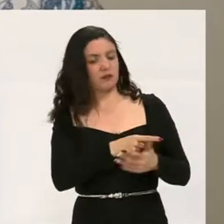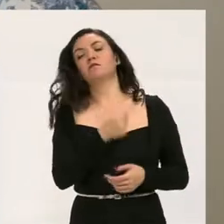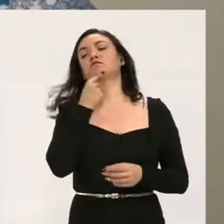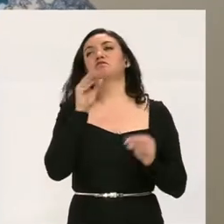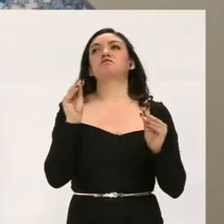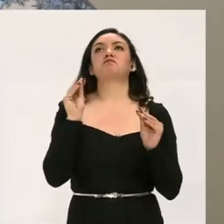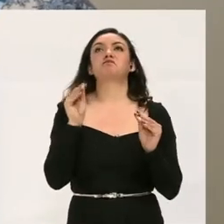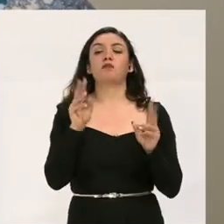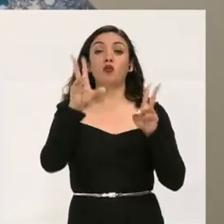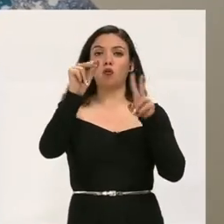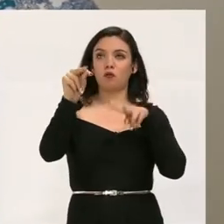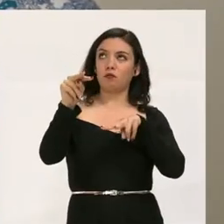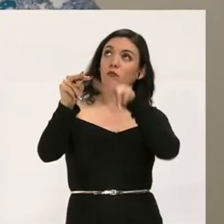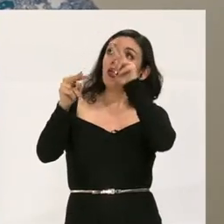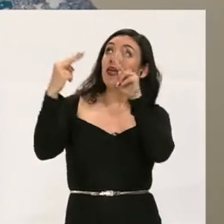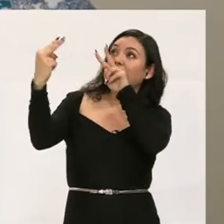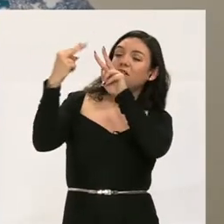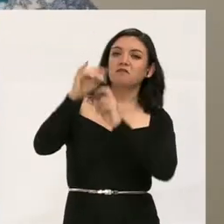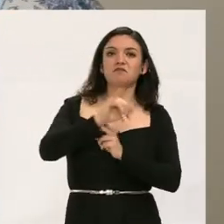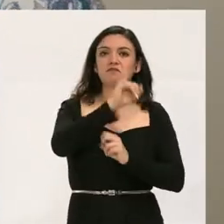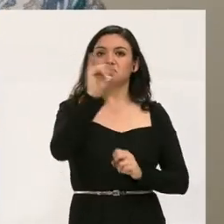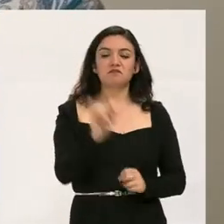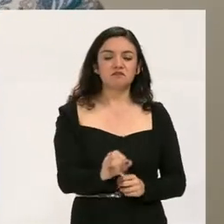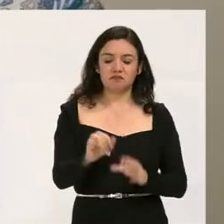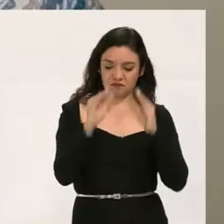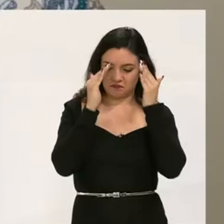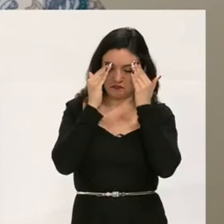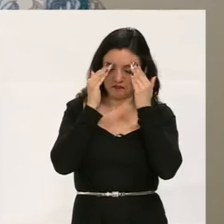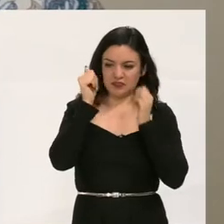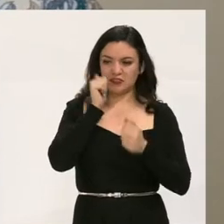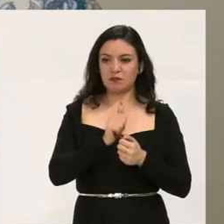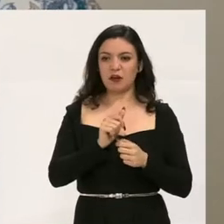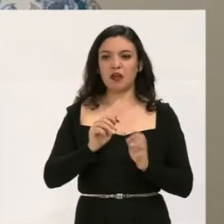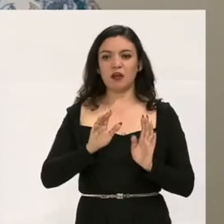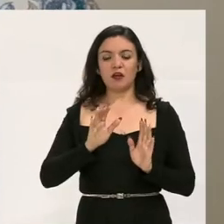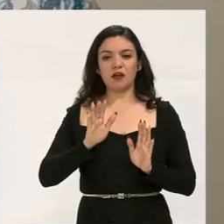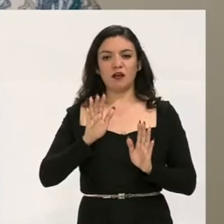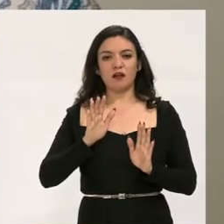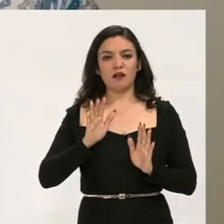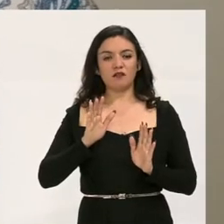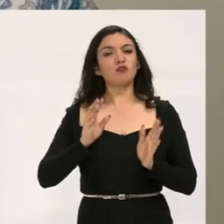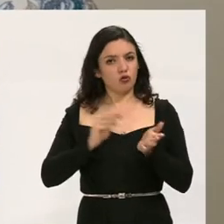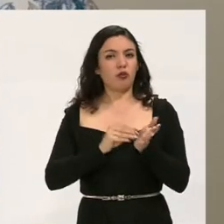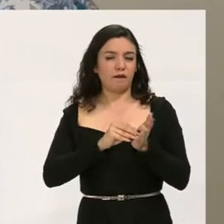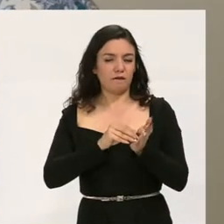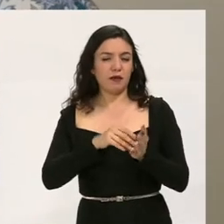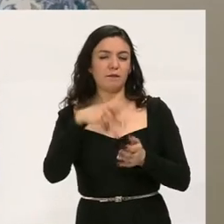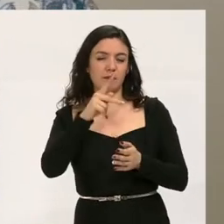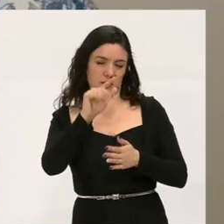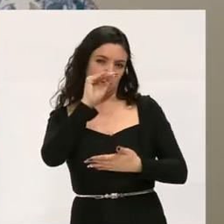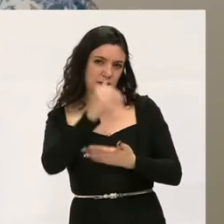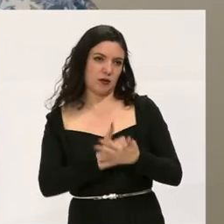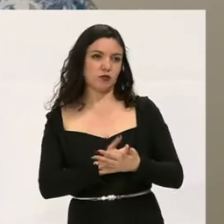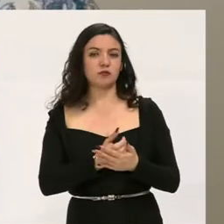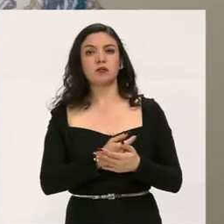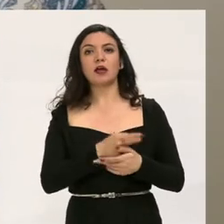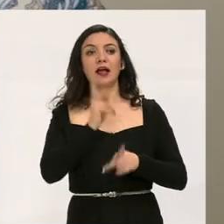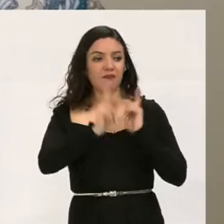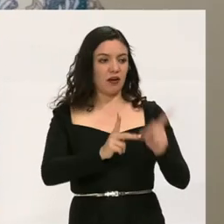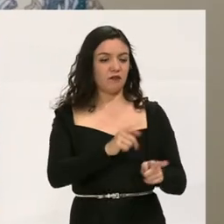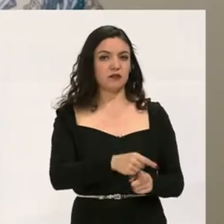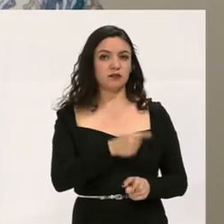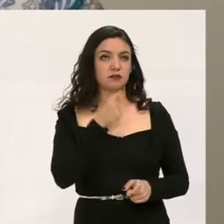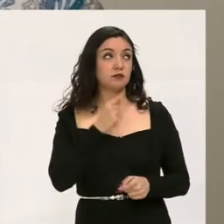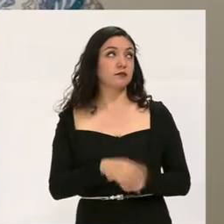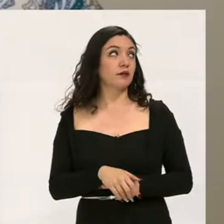hablar 10 veces y no te hacía nada de contacto visual. Incluso hasta tiene como que un todavía, ya menos, pero